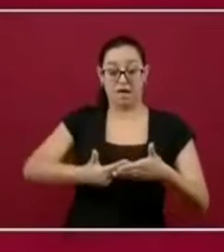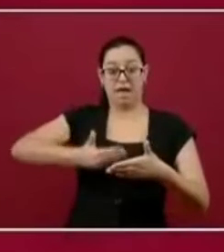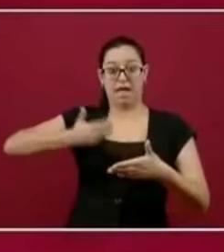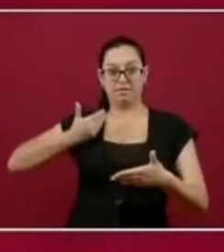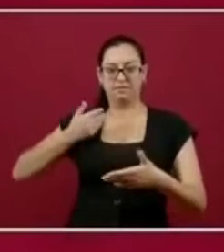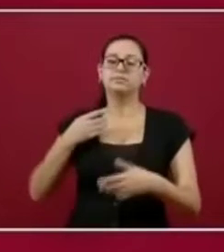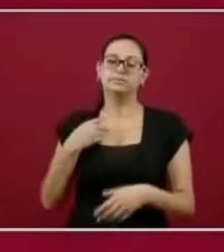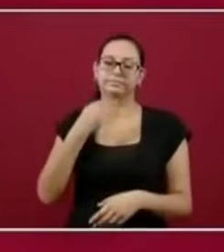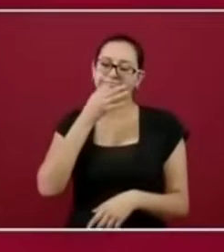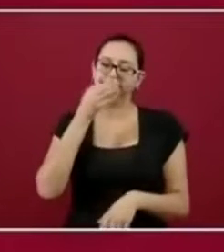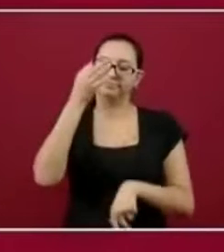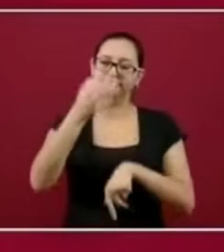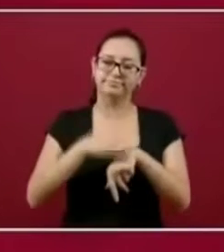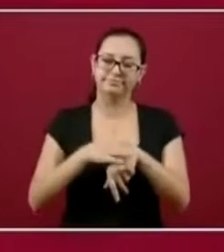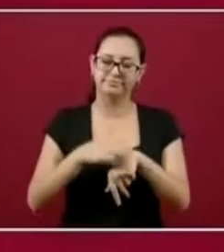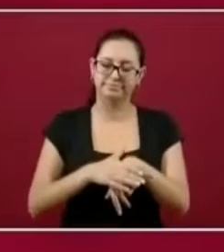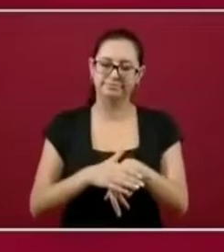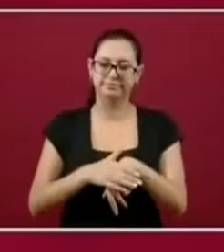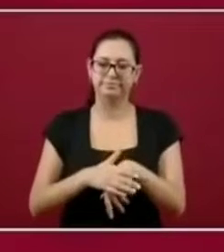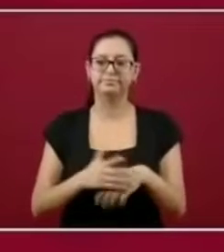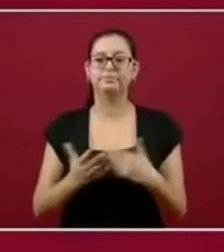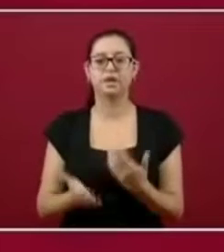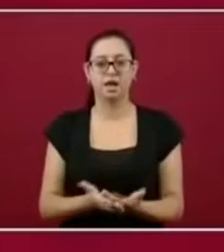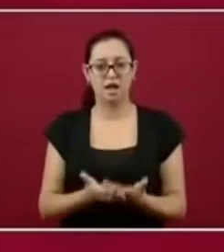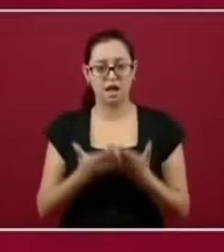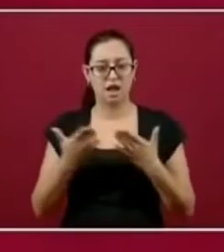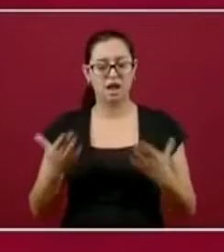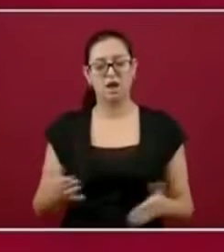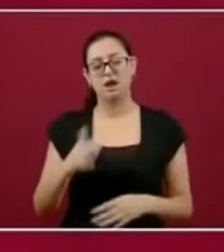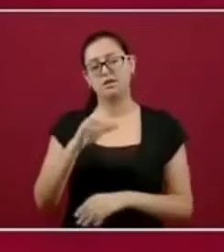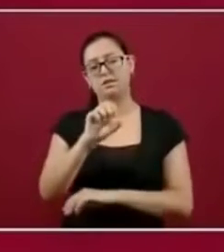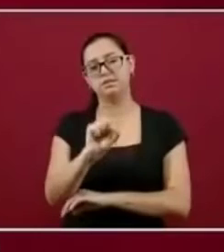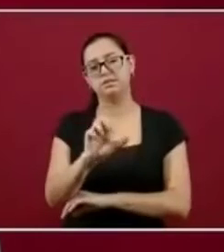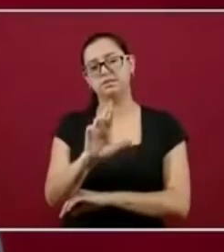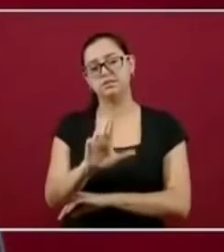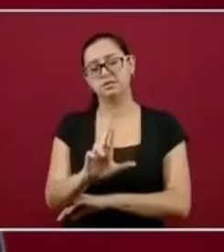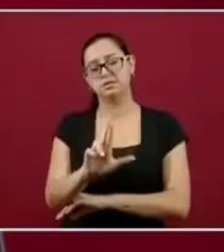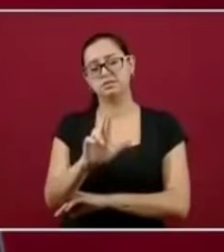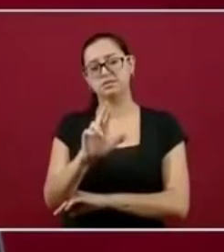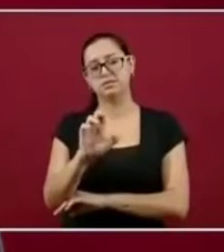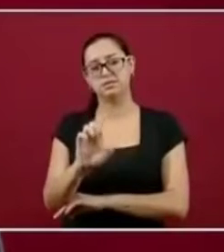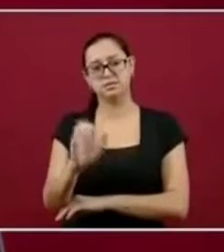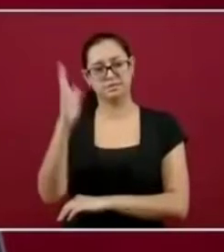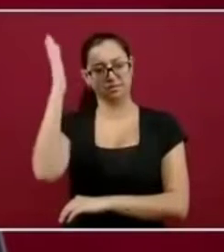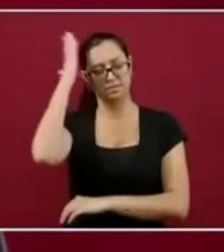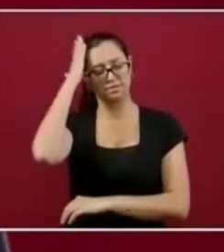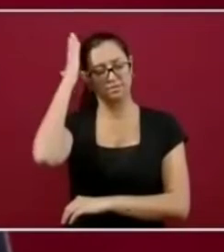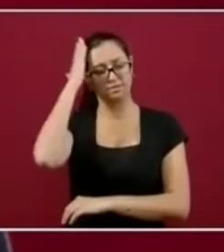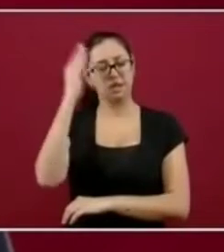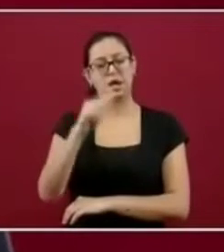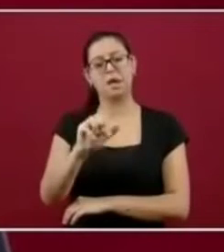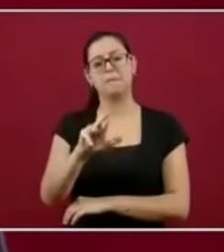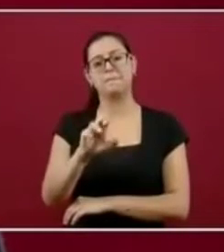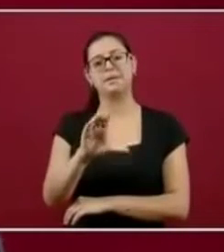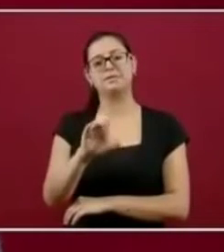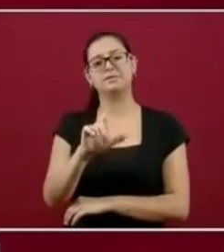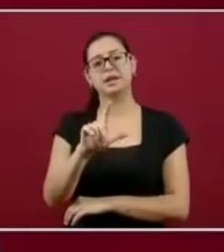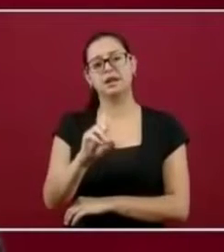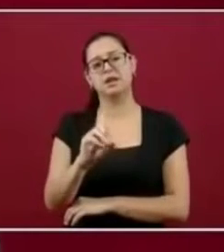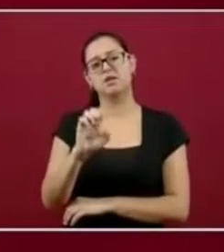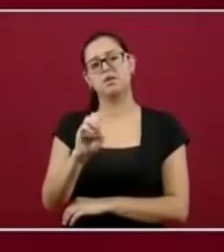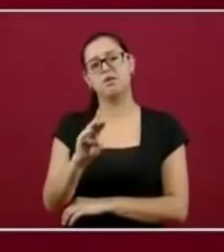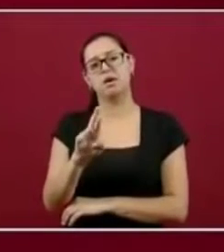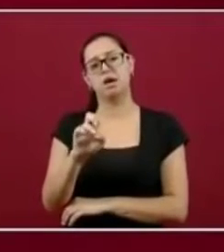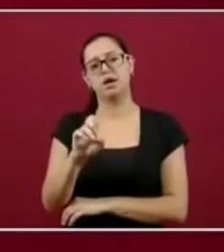y hoy el secretario de Relaciones Exteriores, Marcelo Ebrard, va